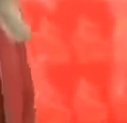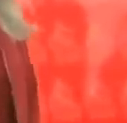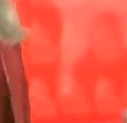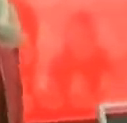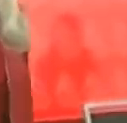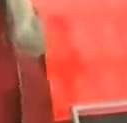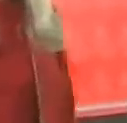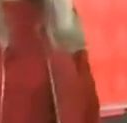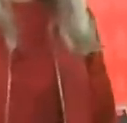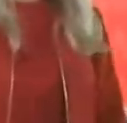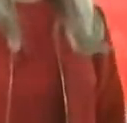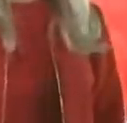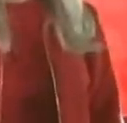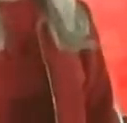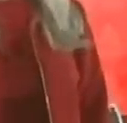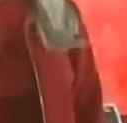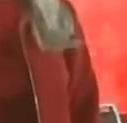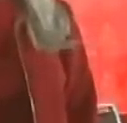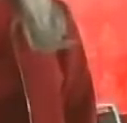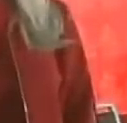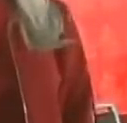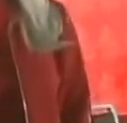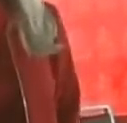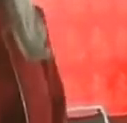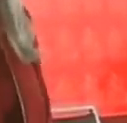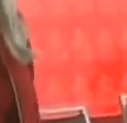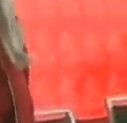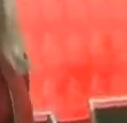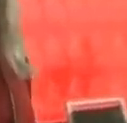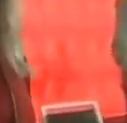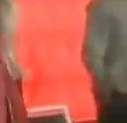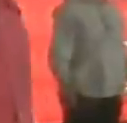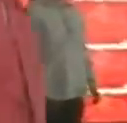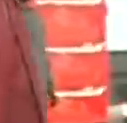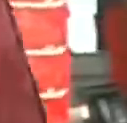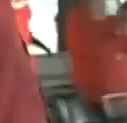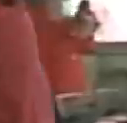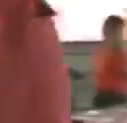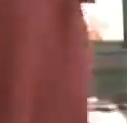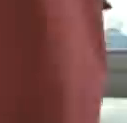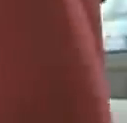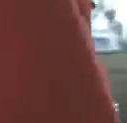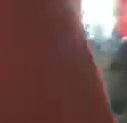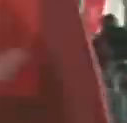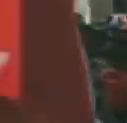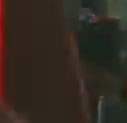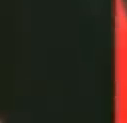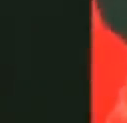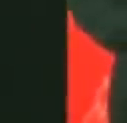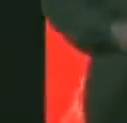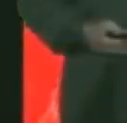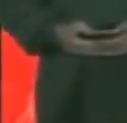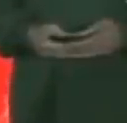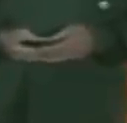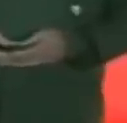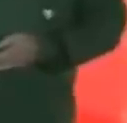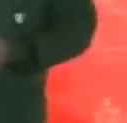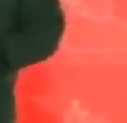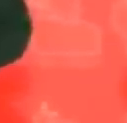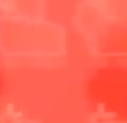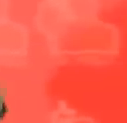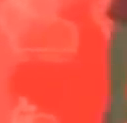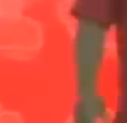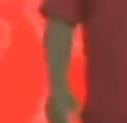Naturaleza, humanidad, convivencia en sana paz, a mis hijos amor quiero